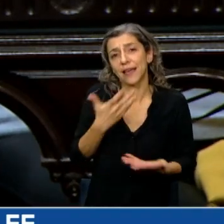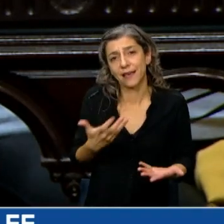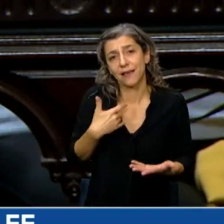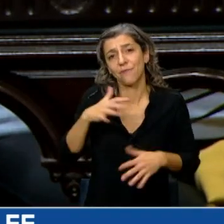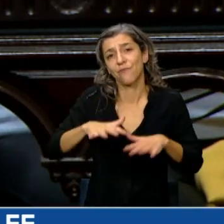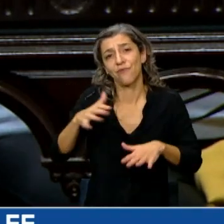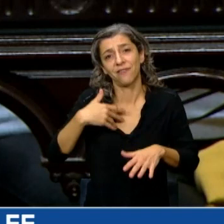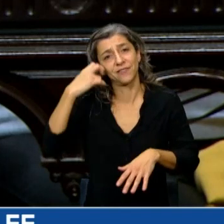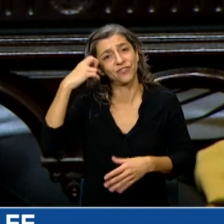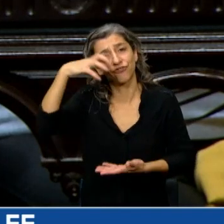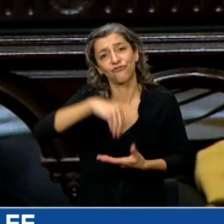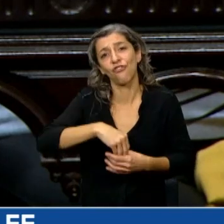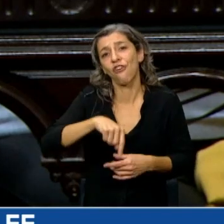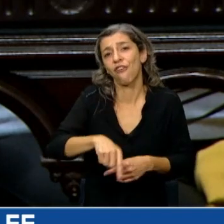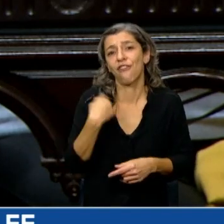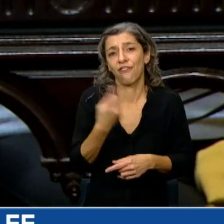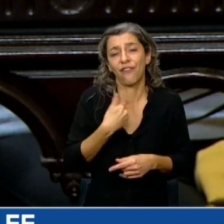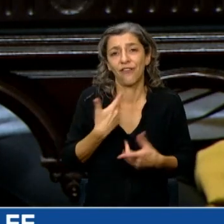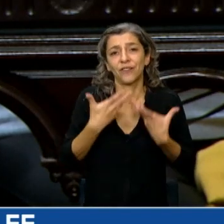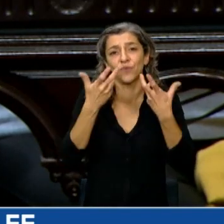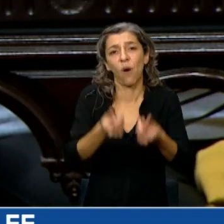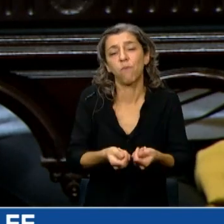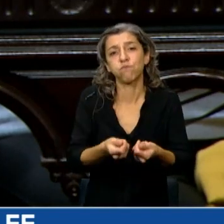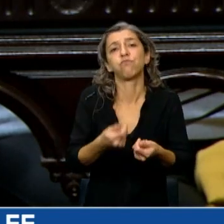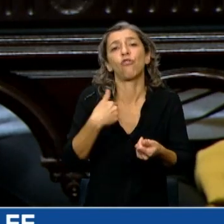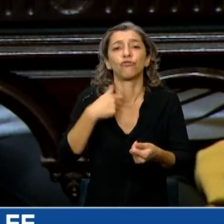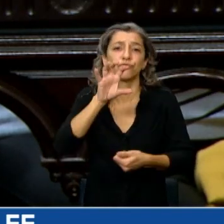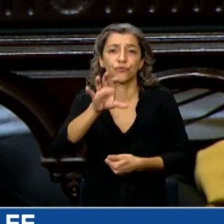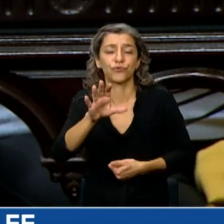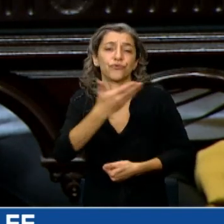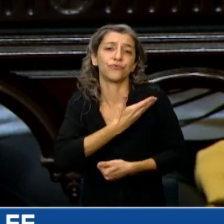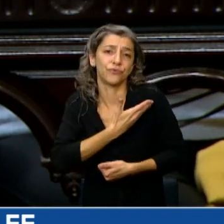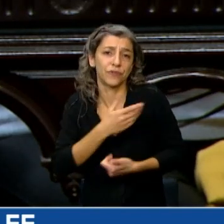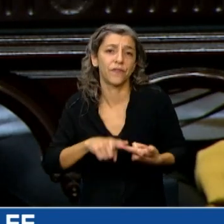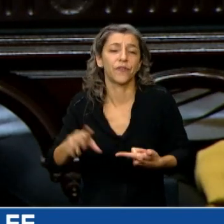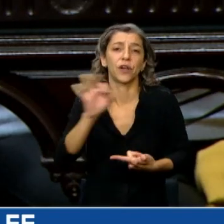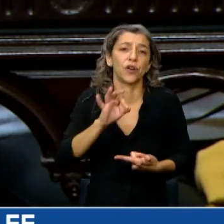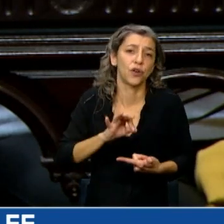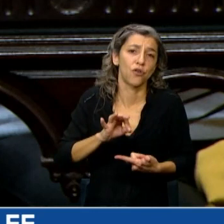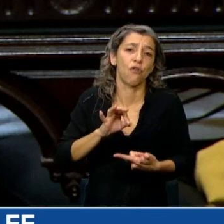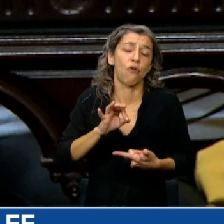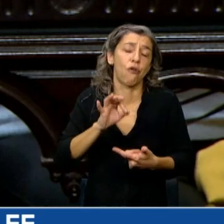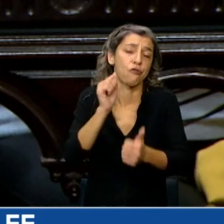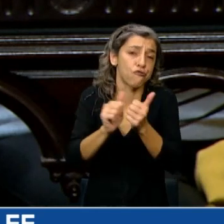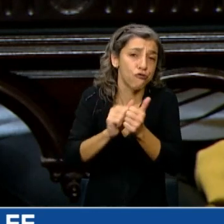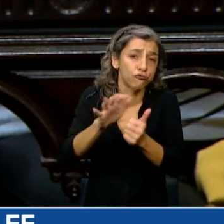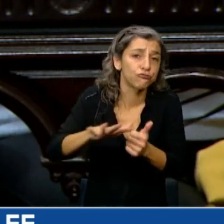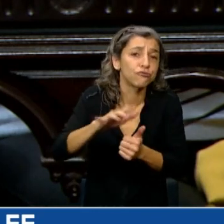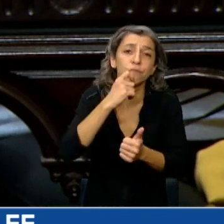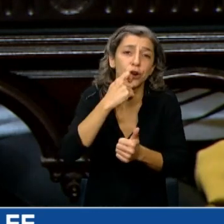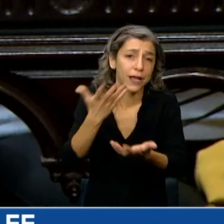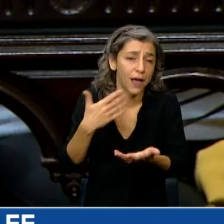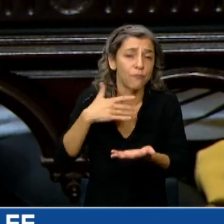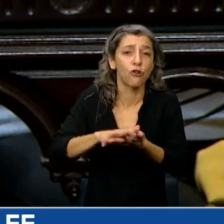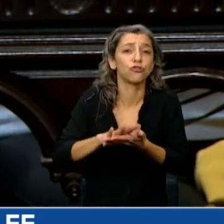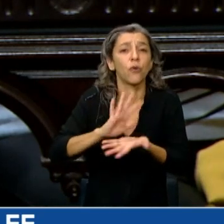este Congreso acompañar a los santafesinos y a las santafesinas, a los rosarinos y a las rosarinas por los temas vinculados al